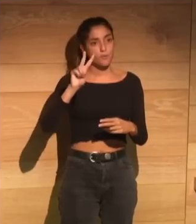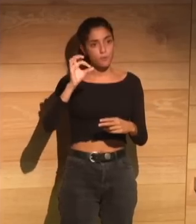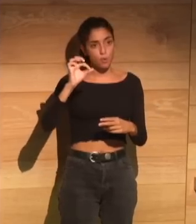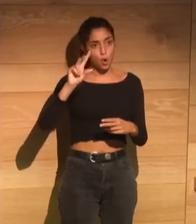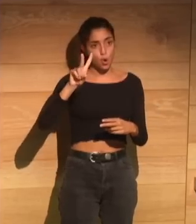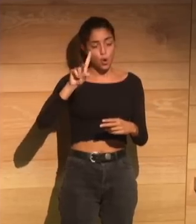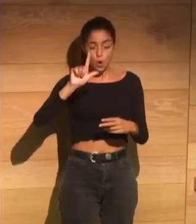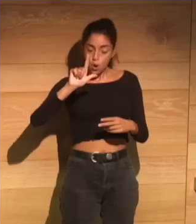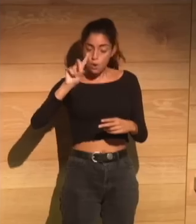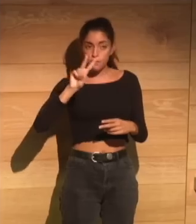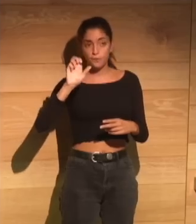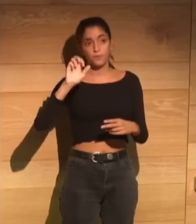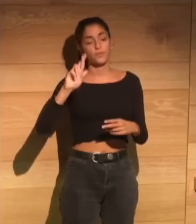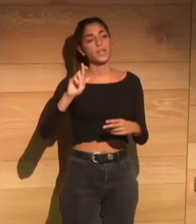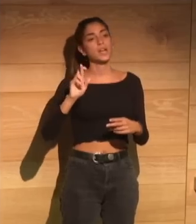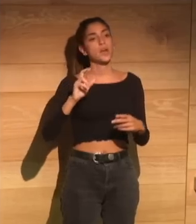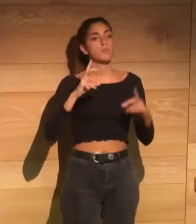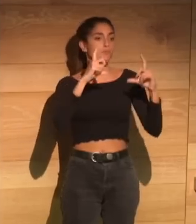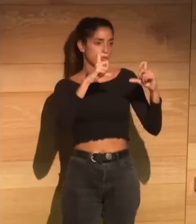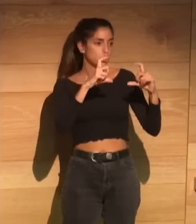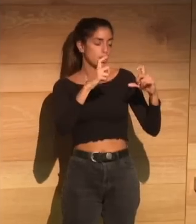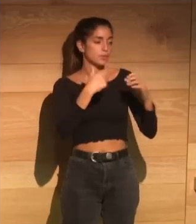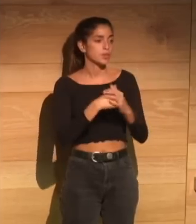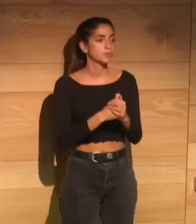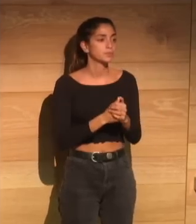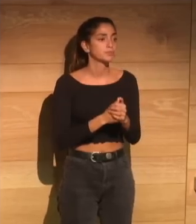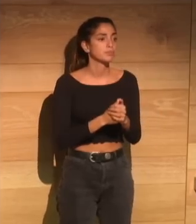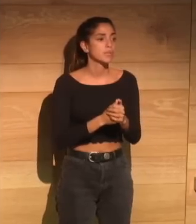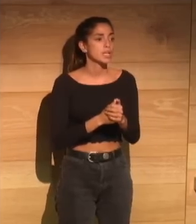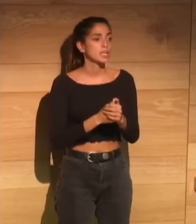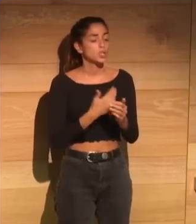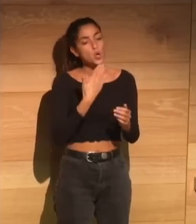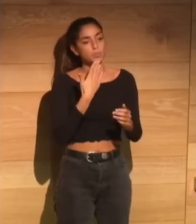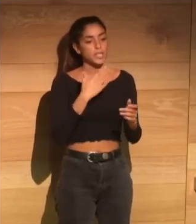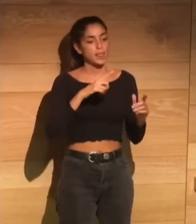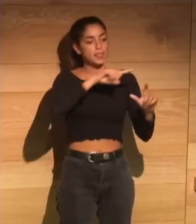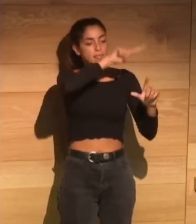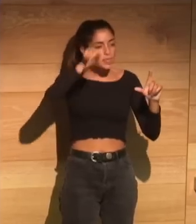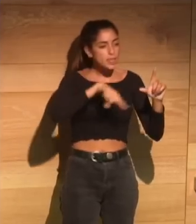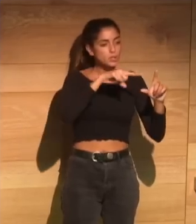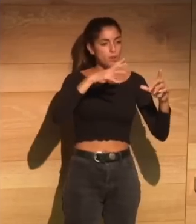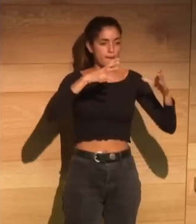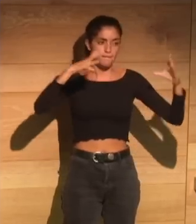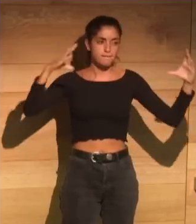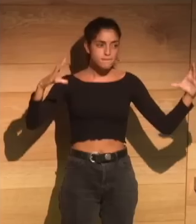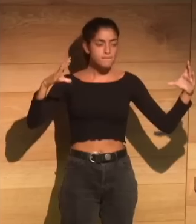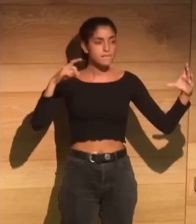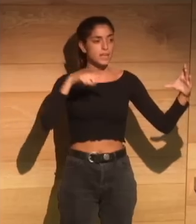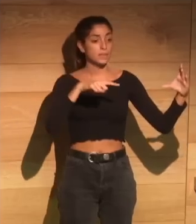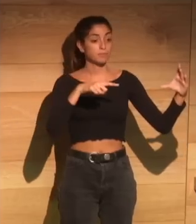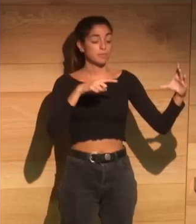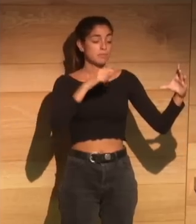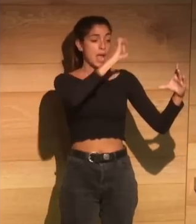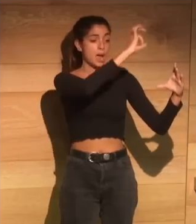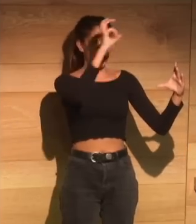que no es Colt 45, sino que era, digamos, que un enorme disco que tenía una serie de